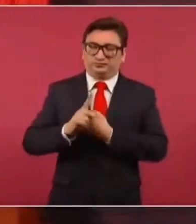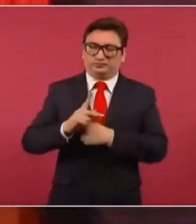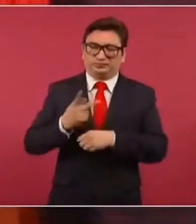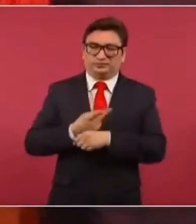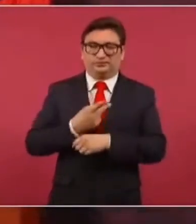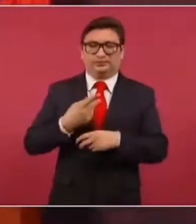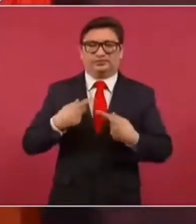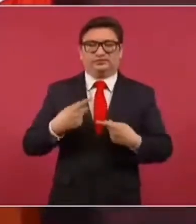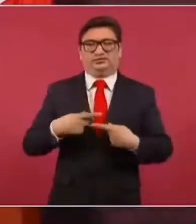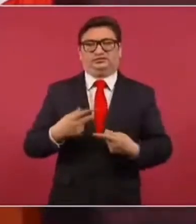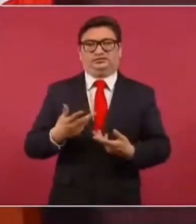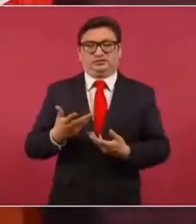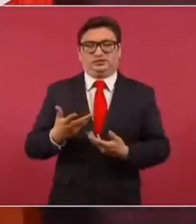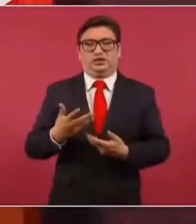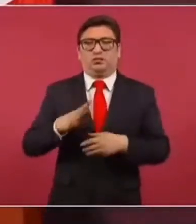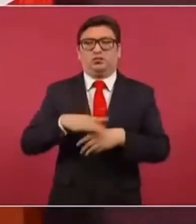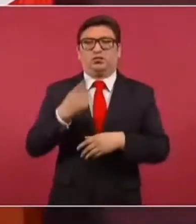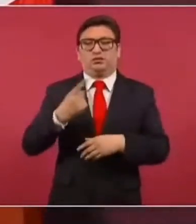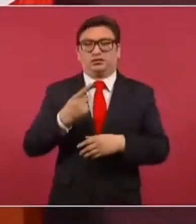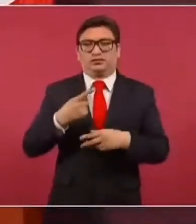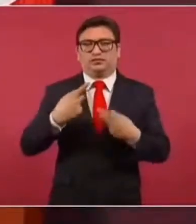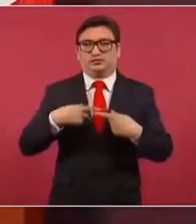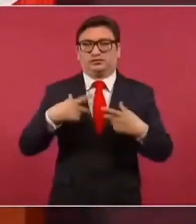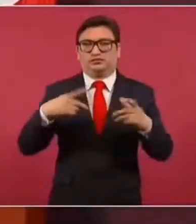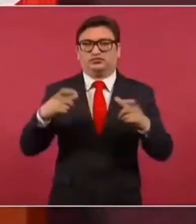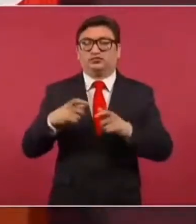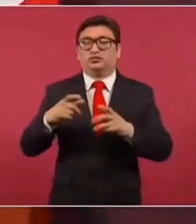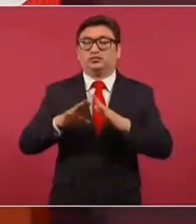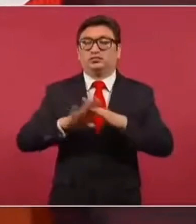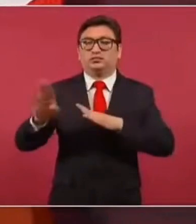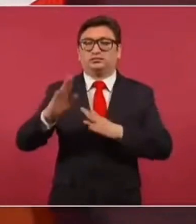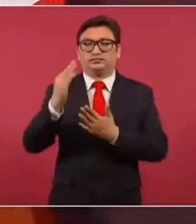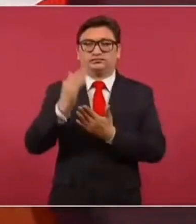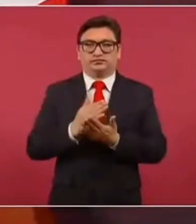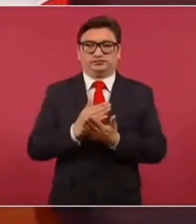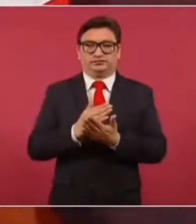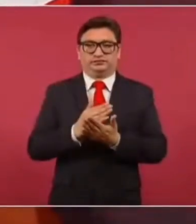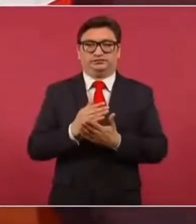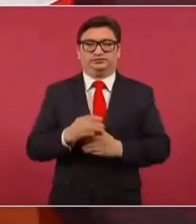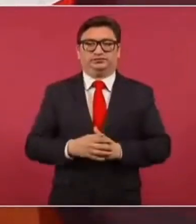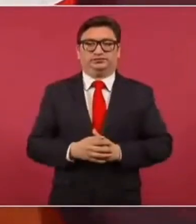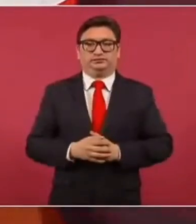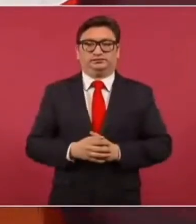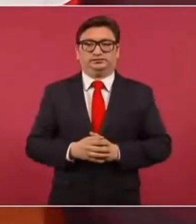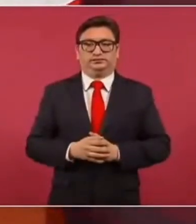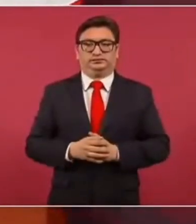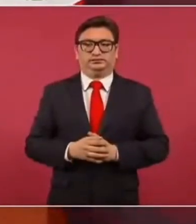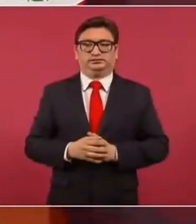hay menos flujo migratorio.